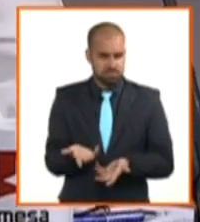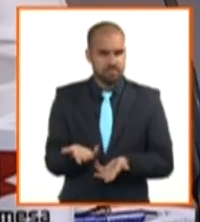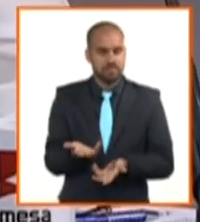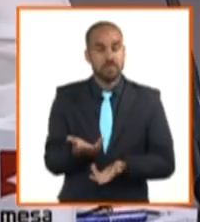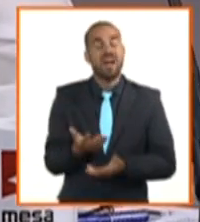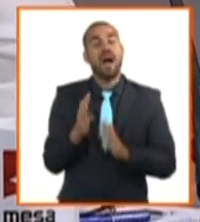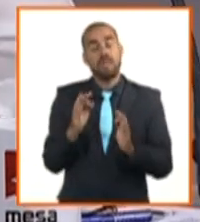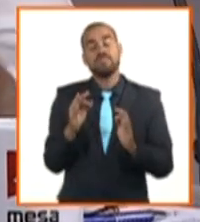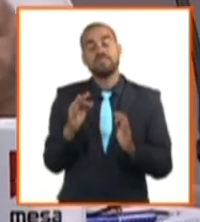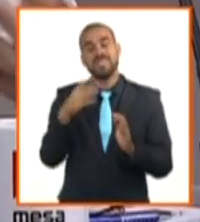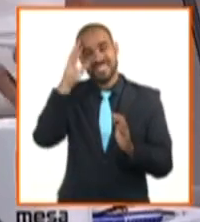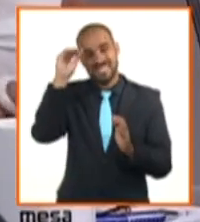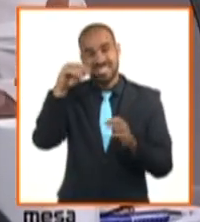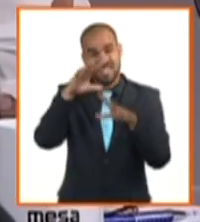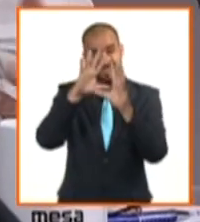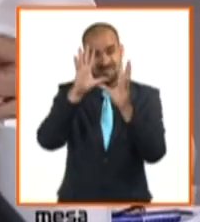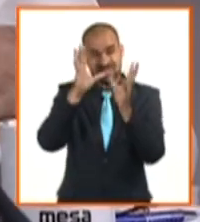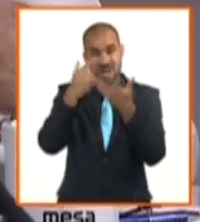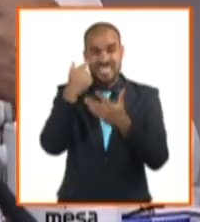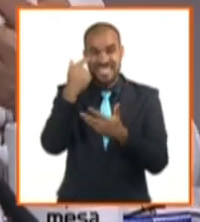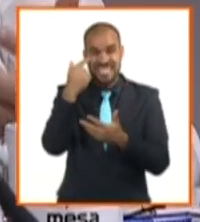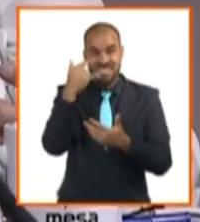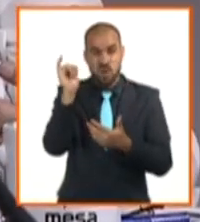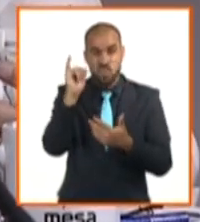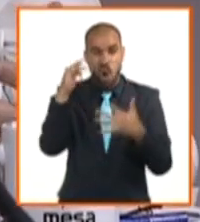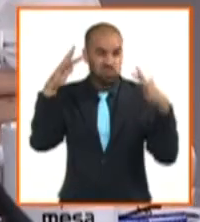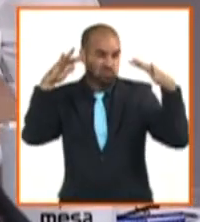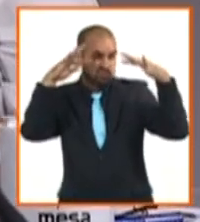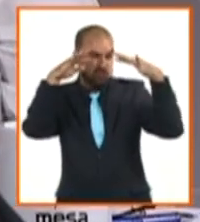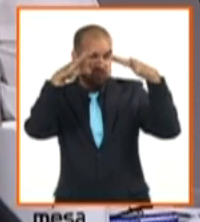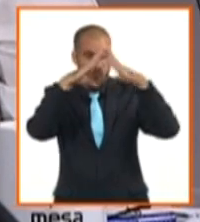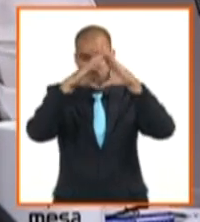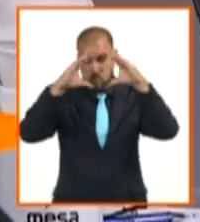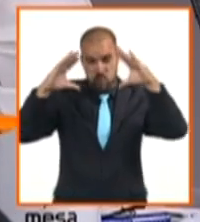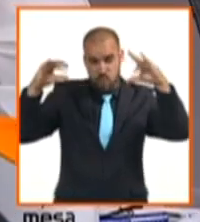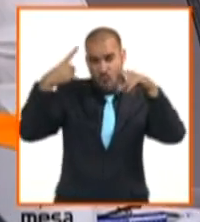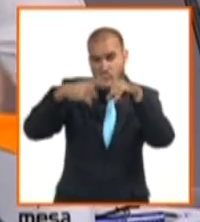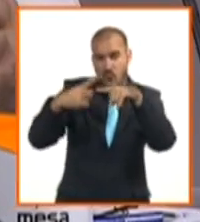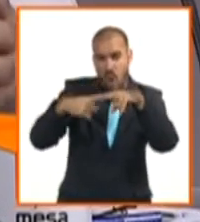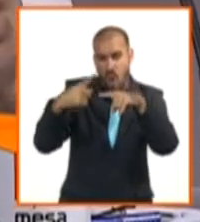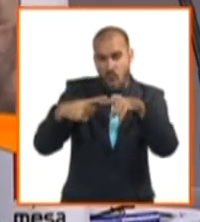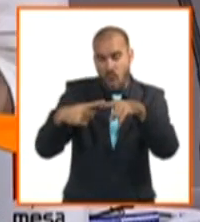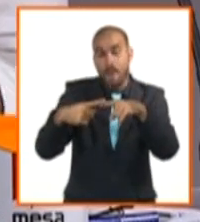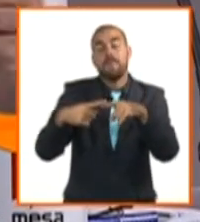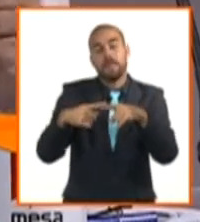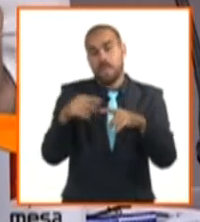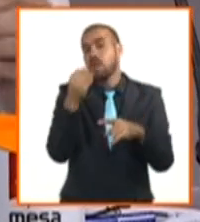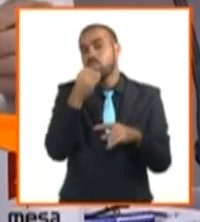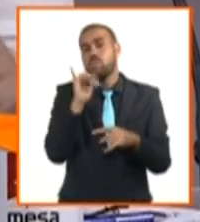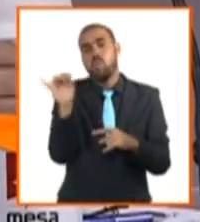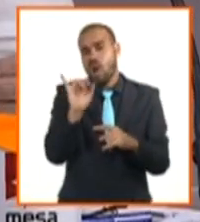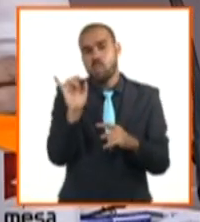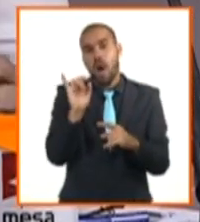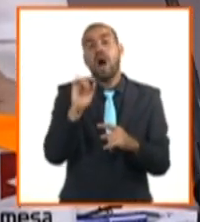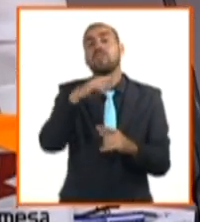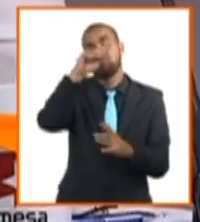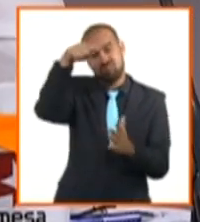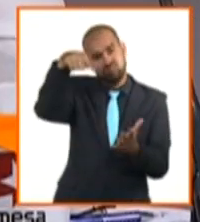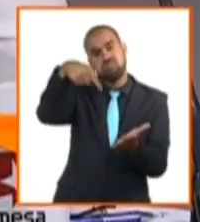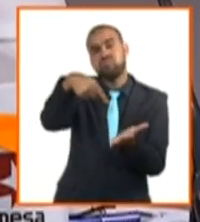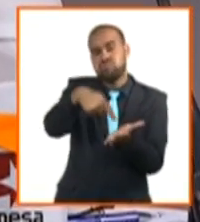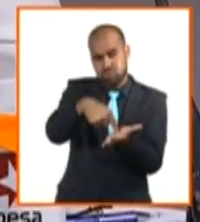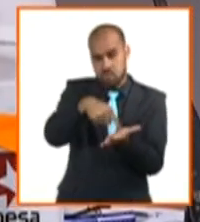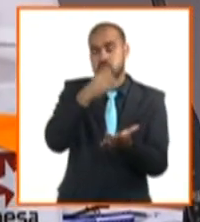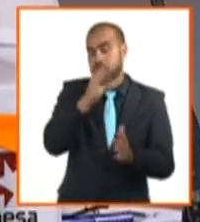zonas de una gran cantidad de nubosidad y sobre todo de una intensidad de esta nubosidad pues se formen estos tipos de tormentas locales saber